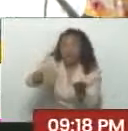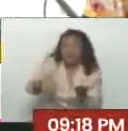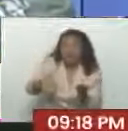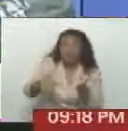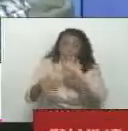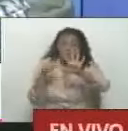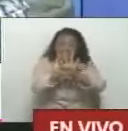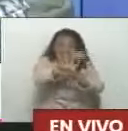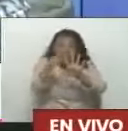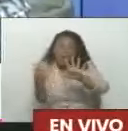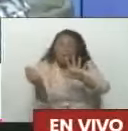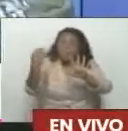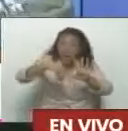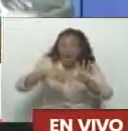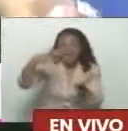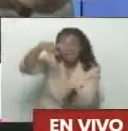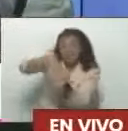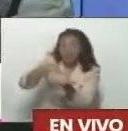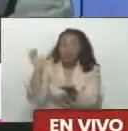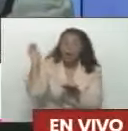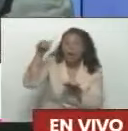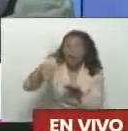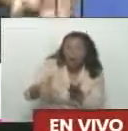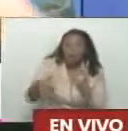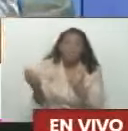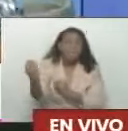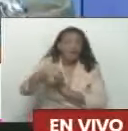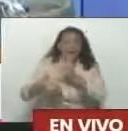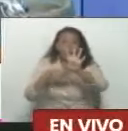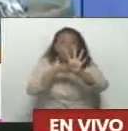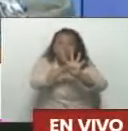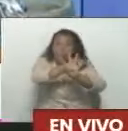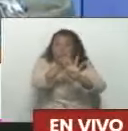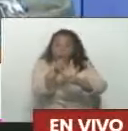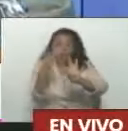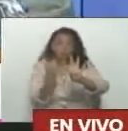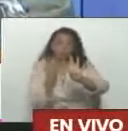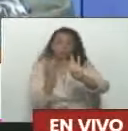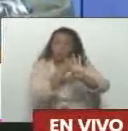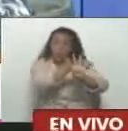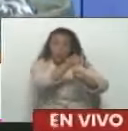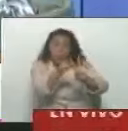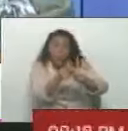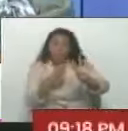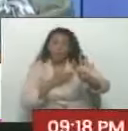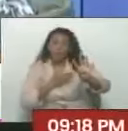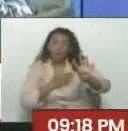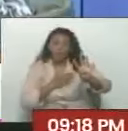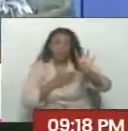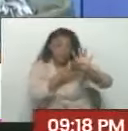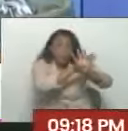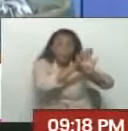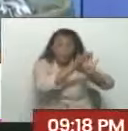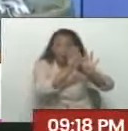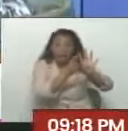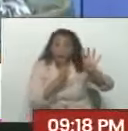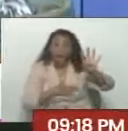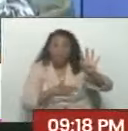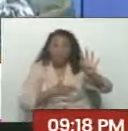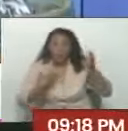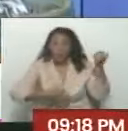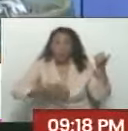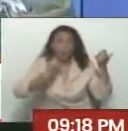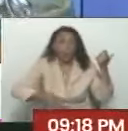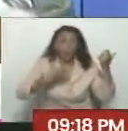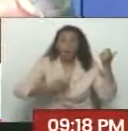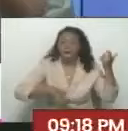venezolano que más tiene cofradías de los Diablos Danzantes, hay cuatro que se utilizan cuatro, precisamente el cuatro como instrumento